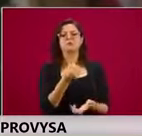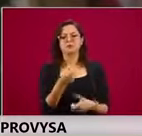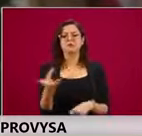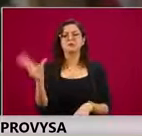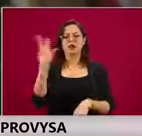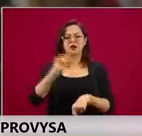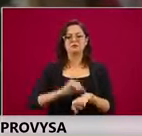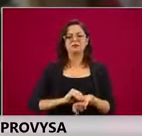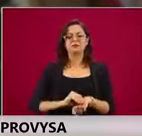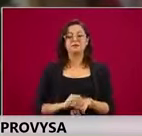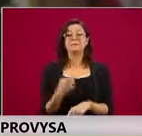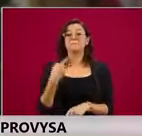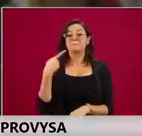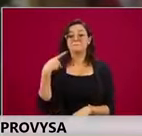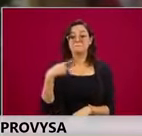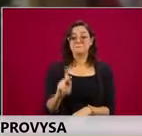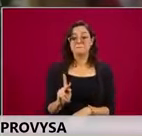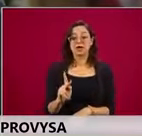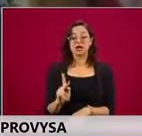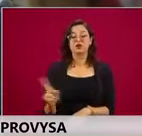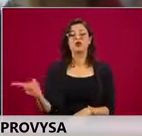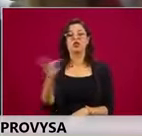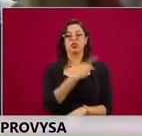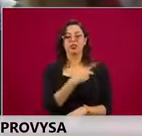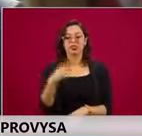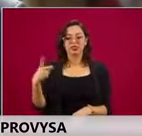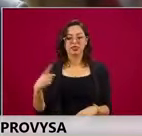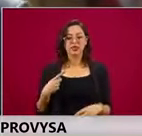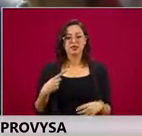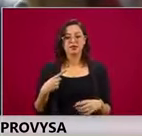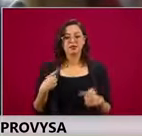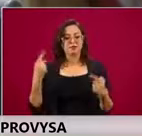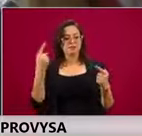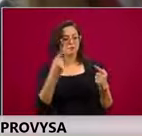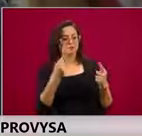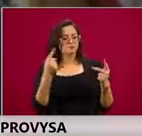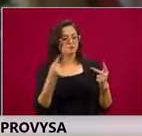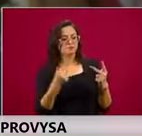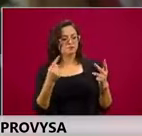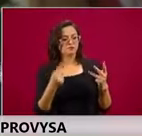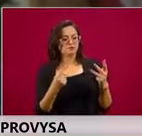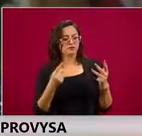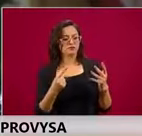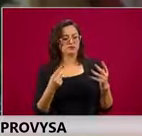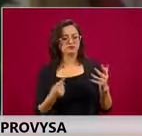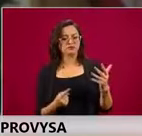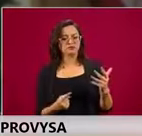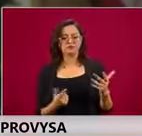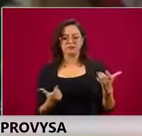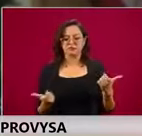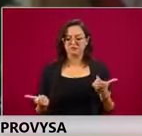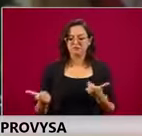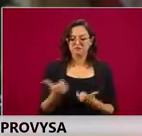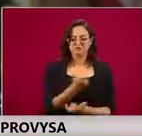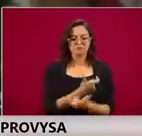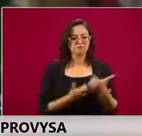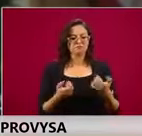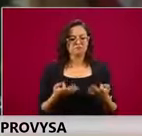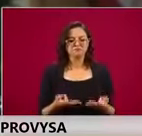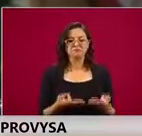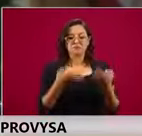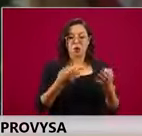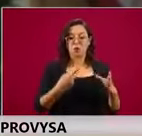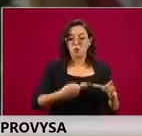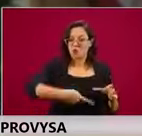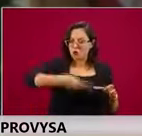perfectamente organizado. Conociendo a Donald Trump y conociendo a Andrés Manuel López Obrador, les dieron